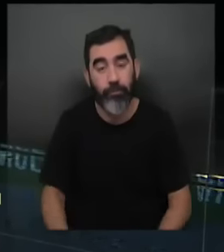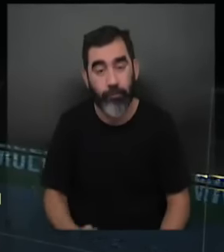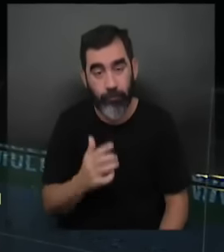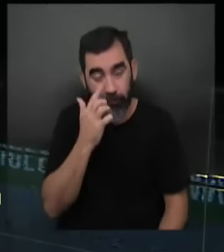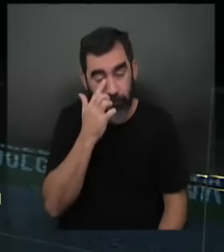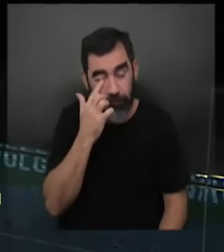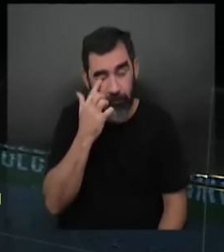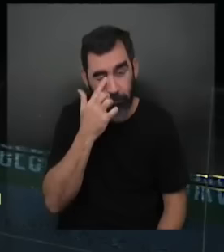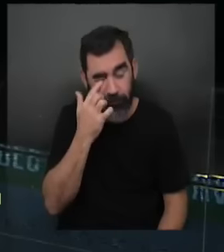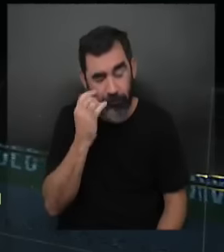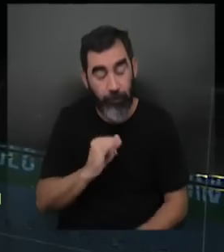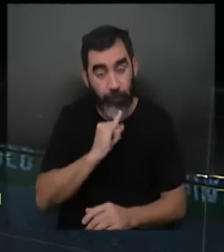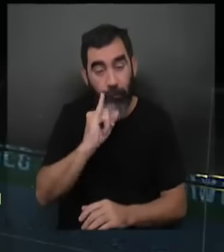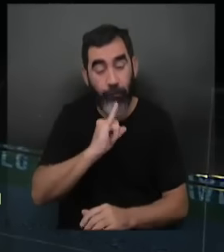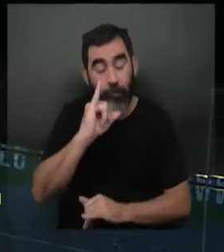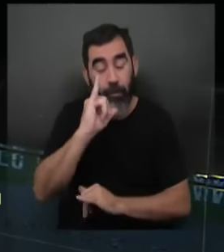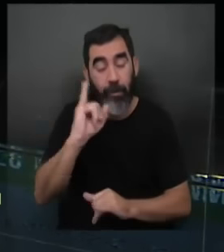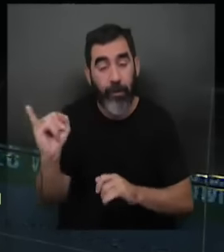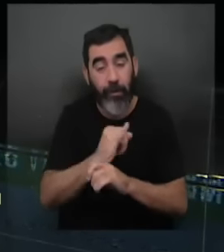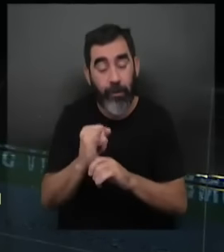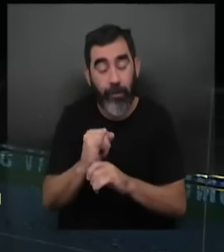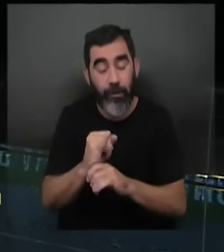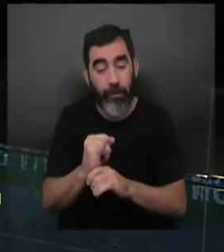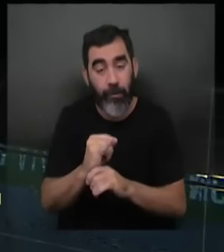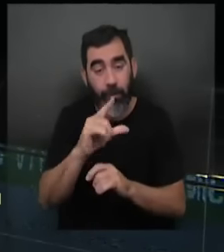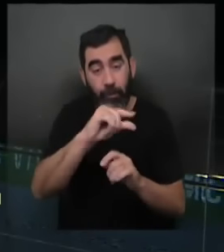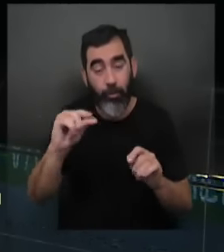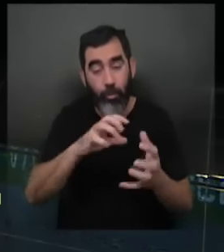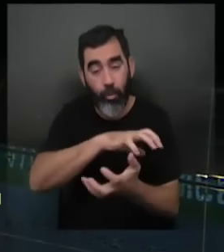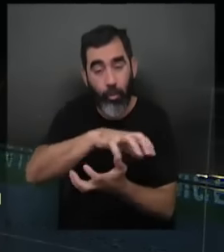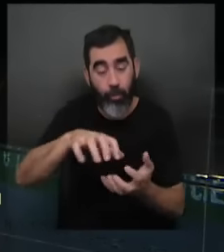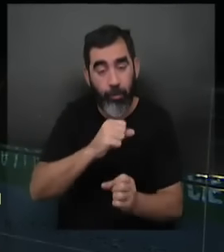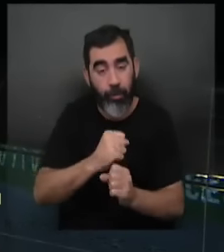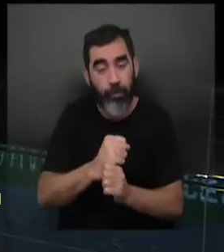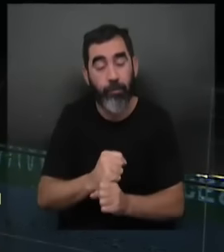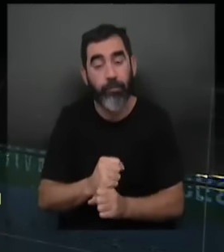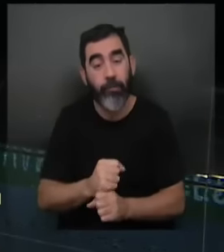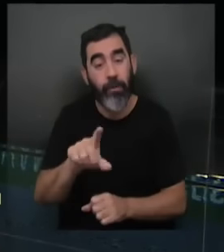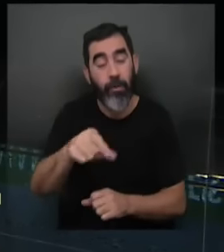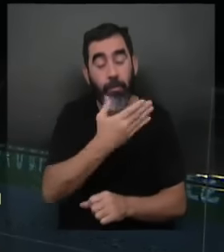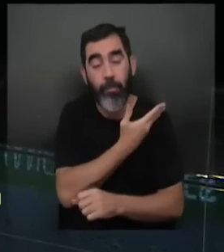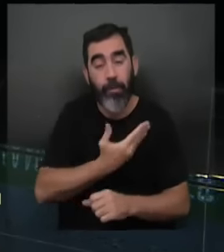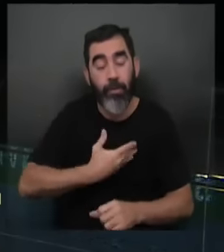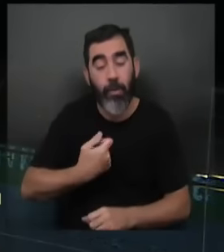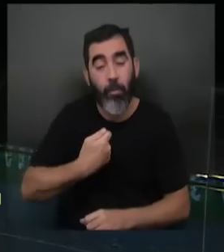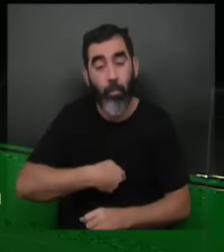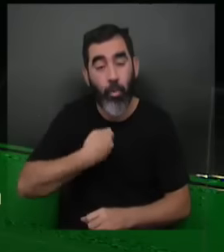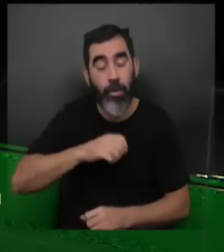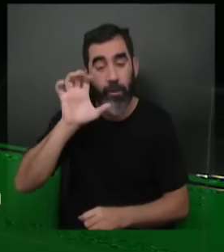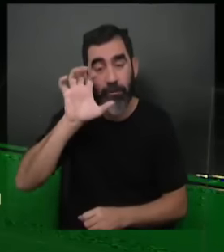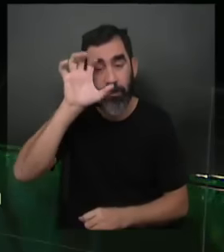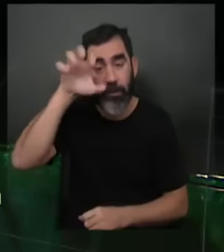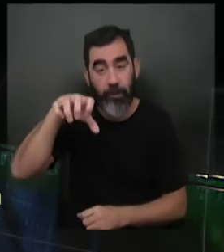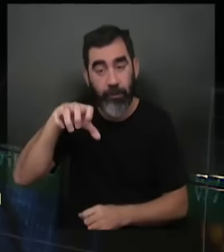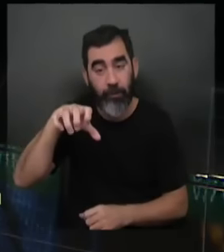las últimas horas el Instituto Nacional de estadística complicado para el trabajo los expresidentes José Mujica Julio María